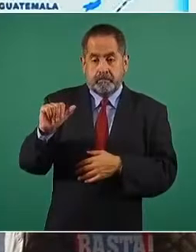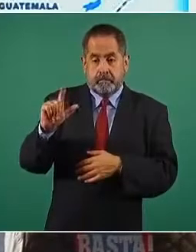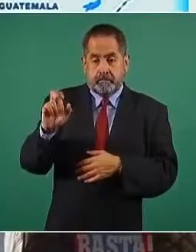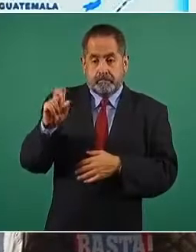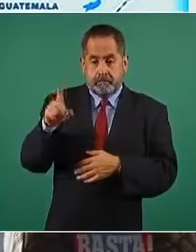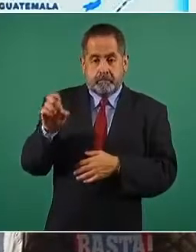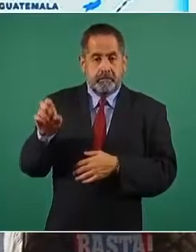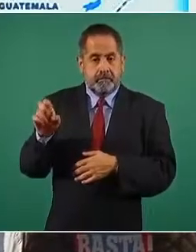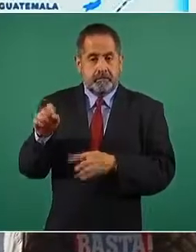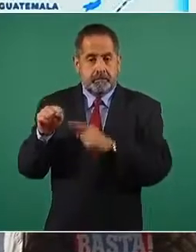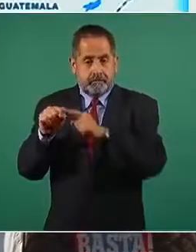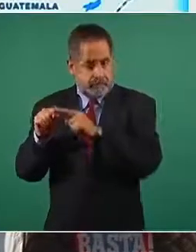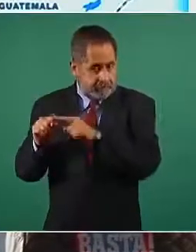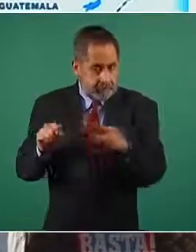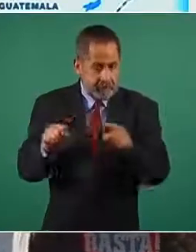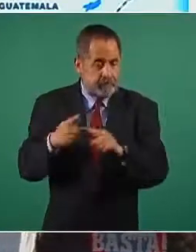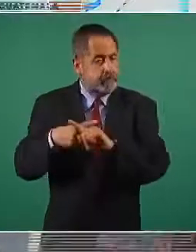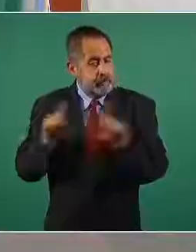eso es.